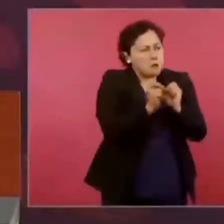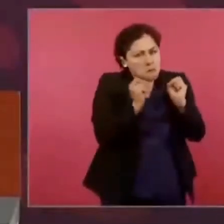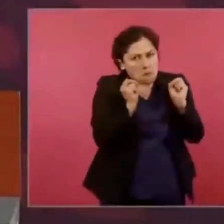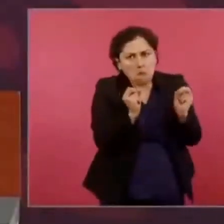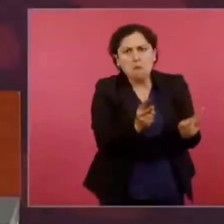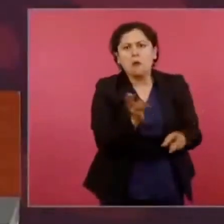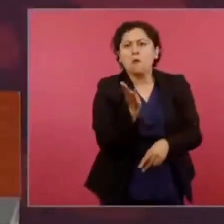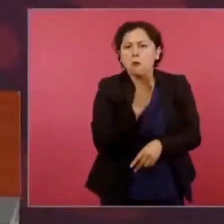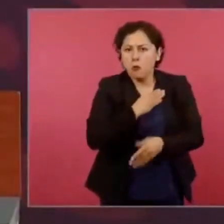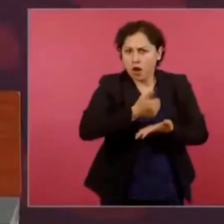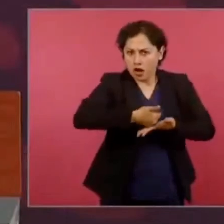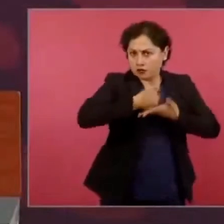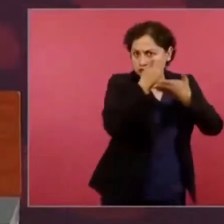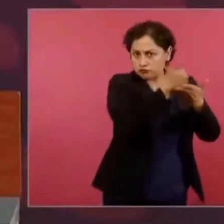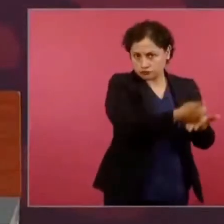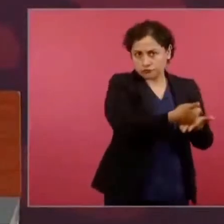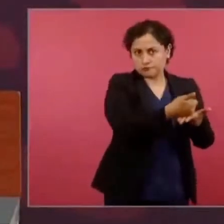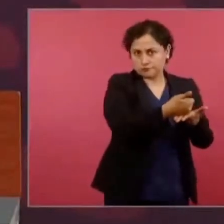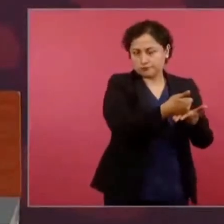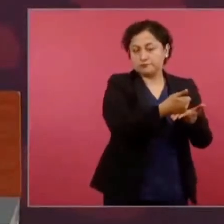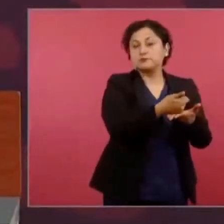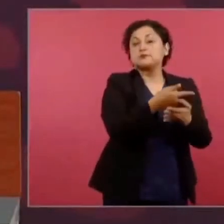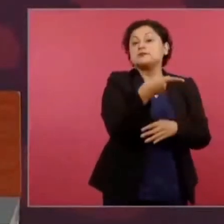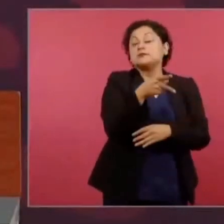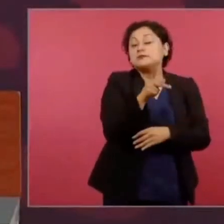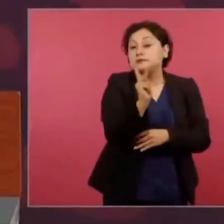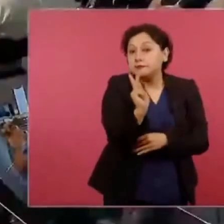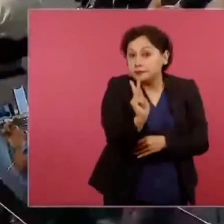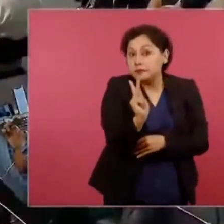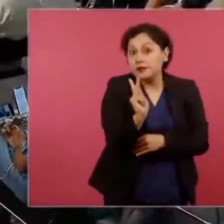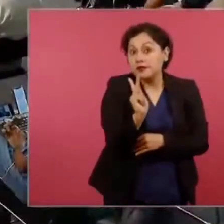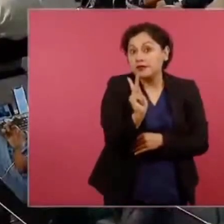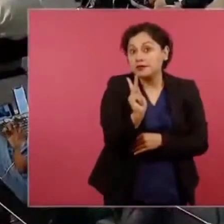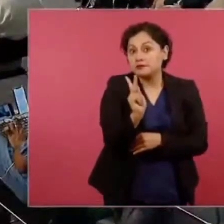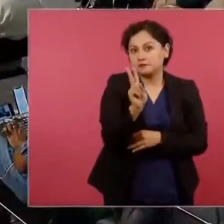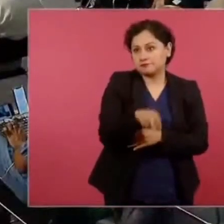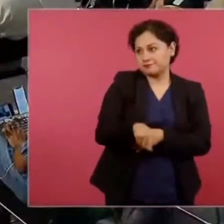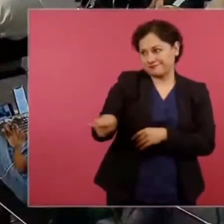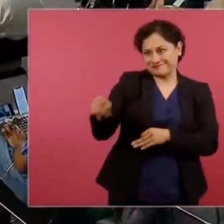Pero también, como él lo menciona con mucha claridad,